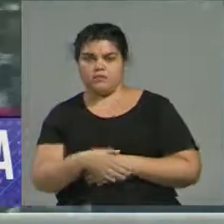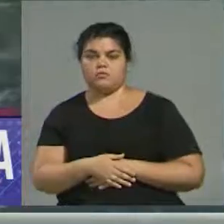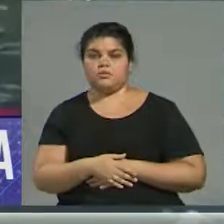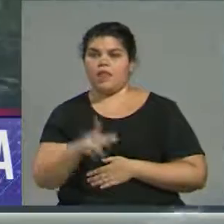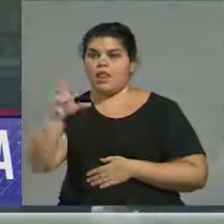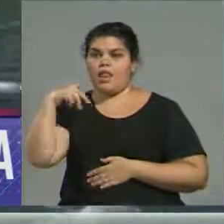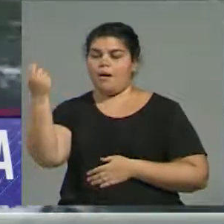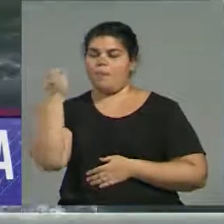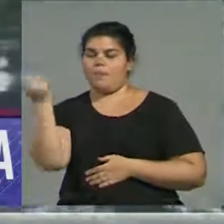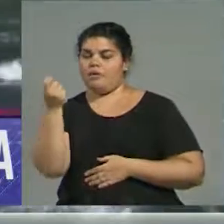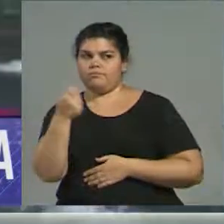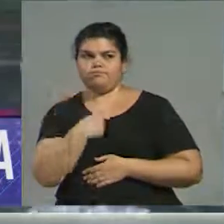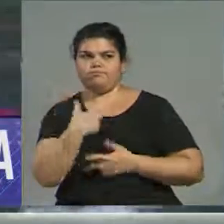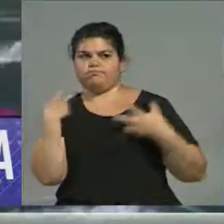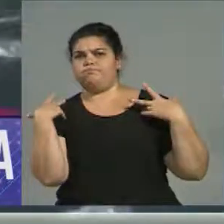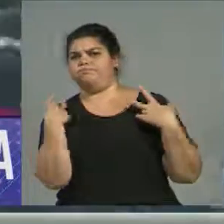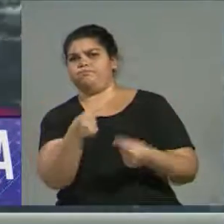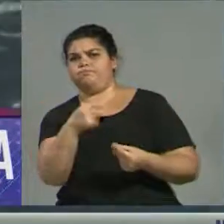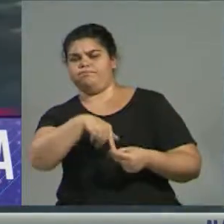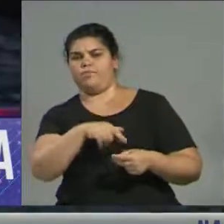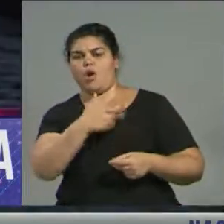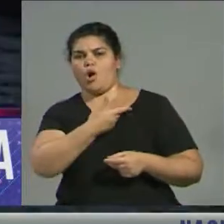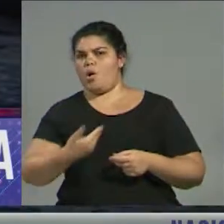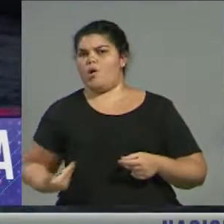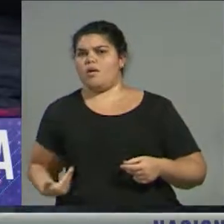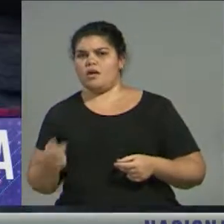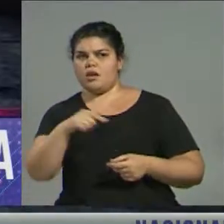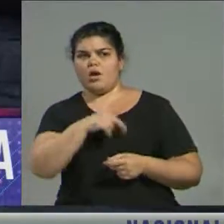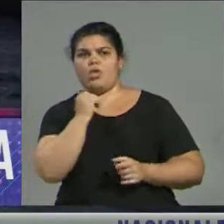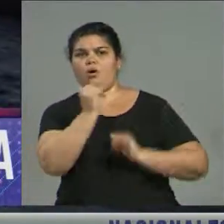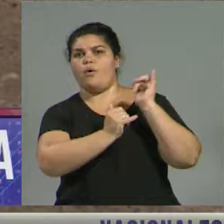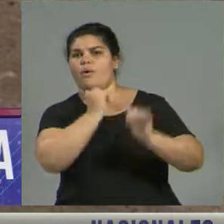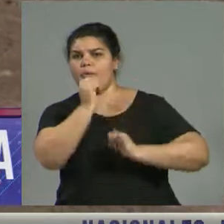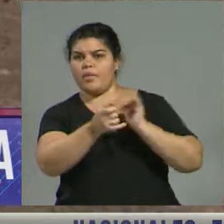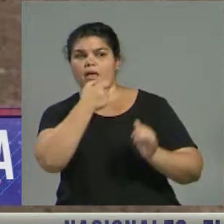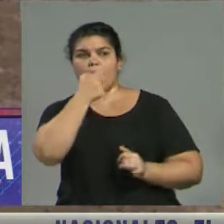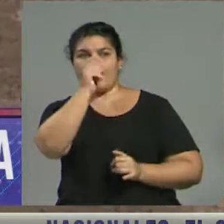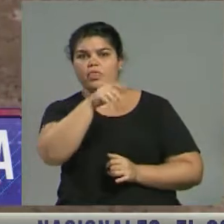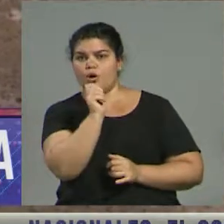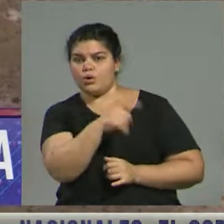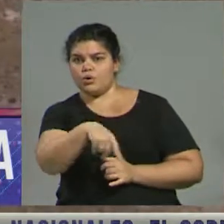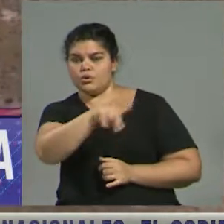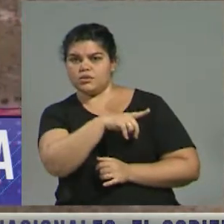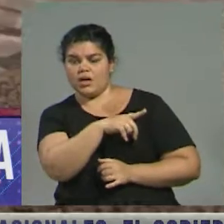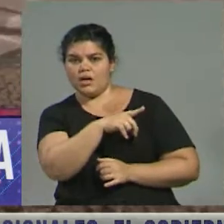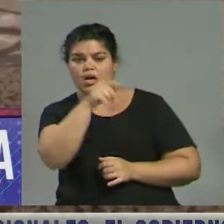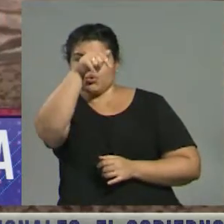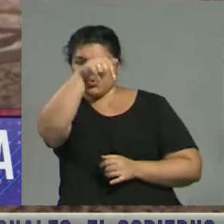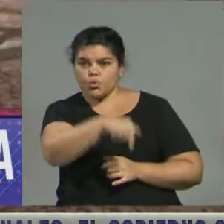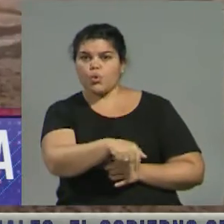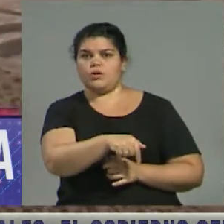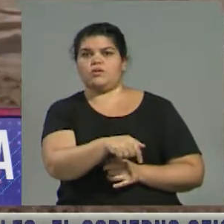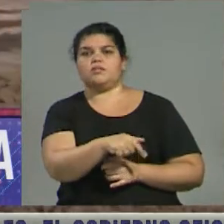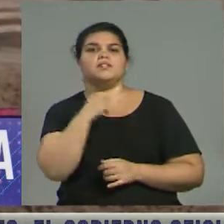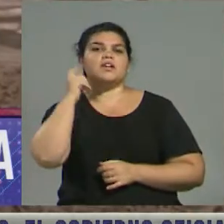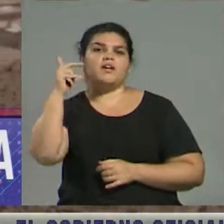este sentido y lo ha manifestado su propio gobernador, que pretende que los mendocinos, principalmente del Oasis Sur, la parte de San